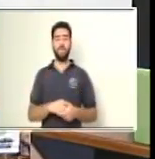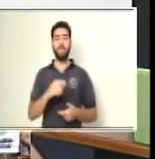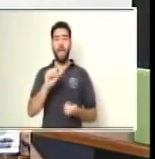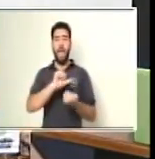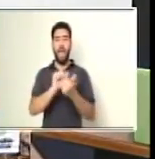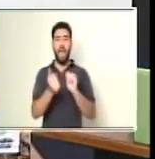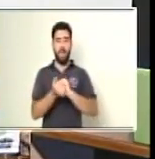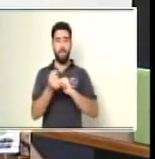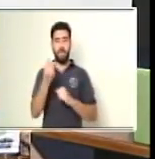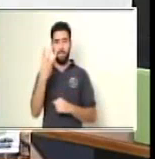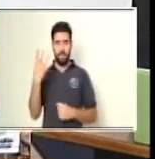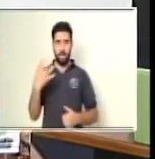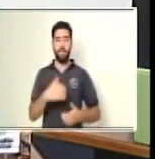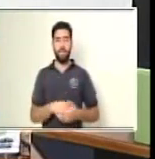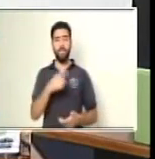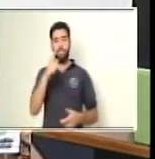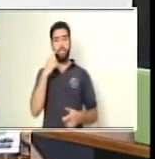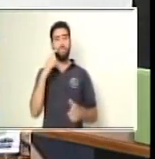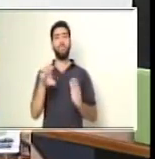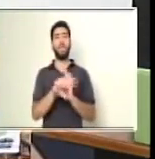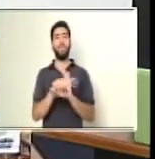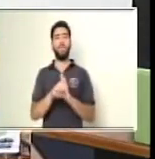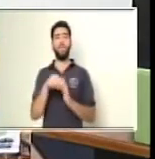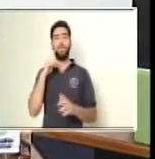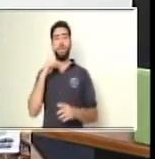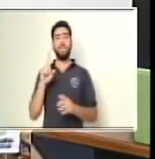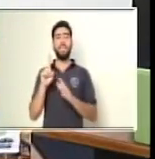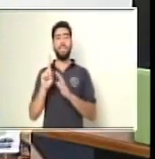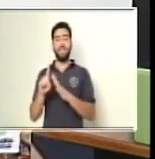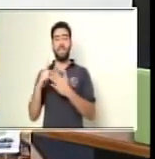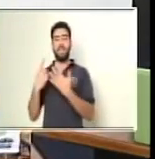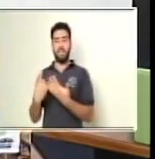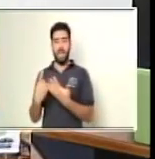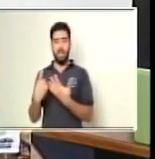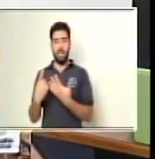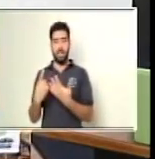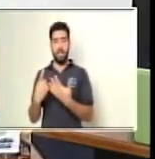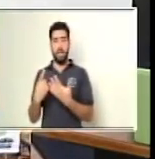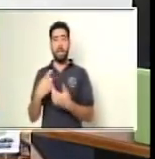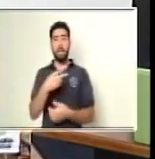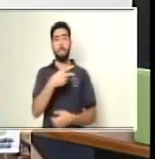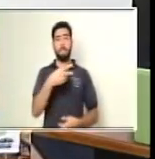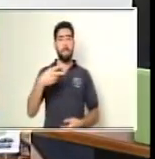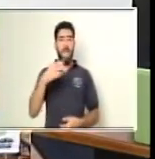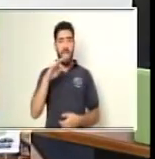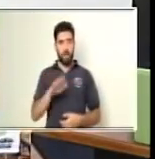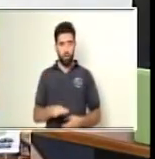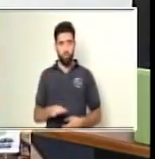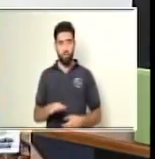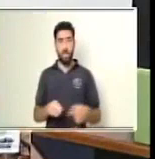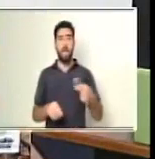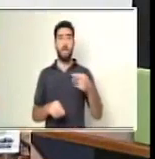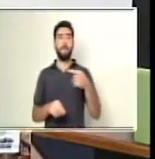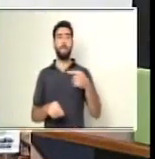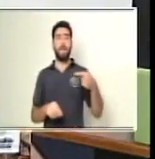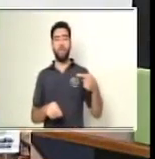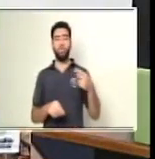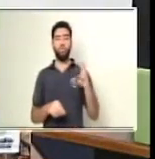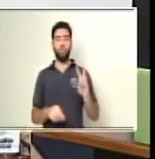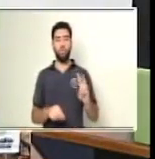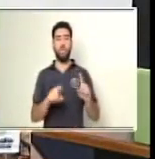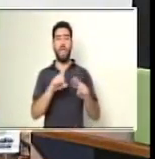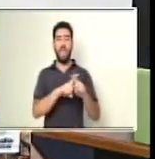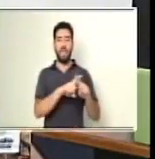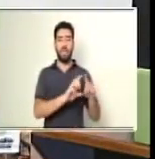forma. 16 es menor que menos